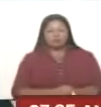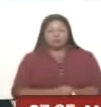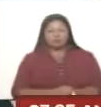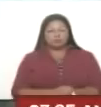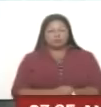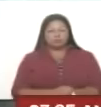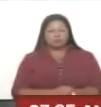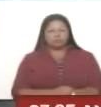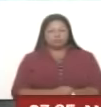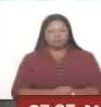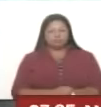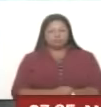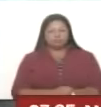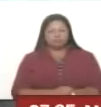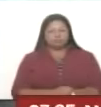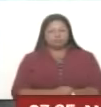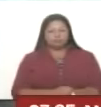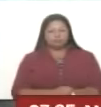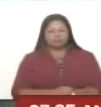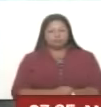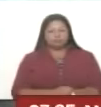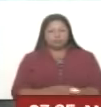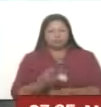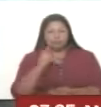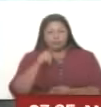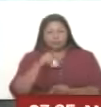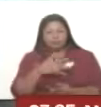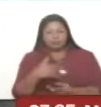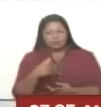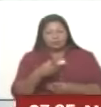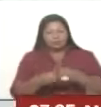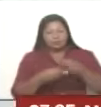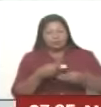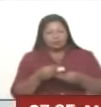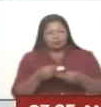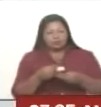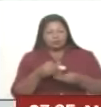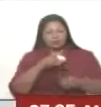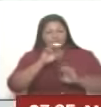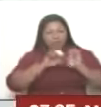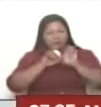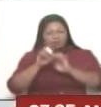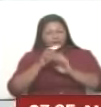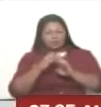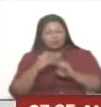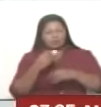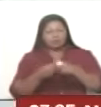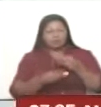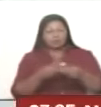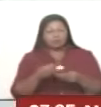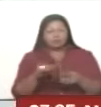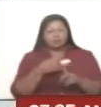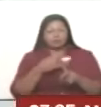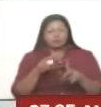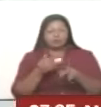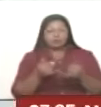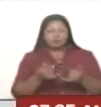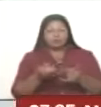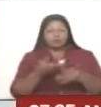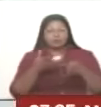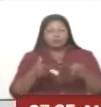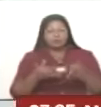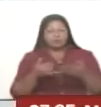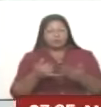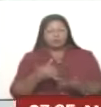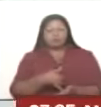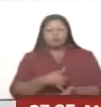se va reduciendo. Por lo menos esa ambición y ese cálculo de golpear a un gobierno débil